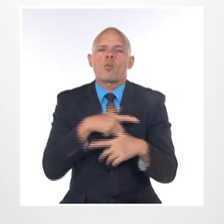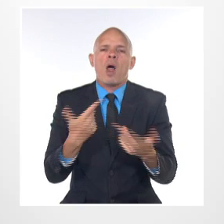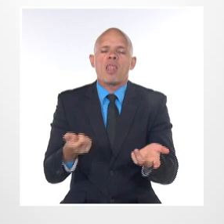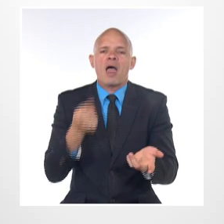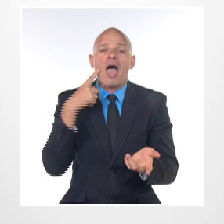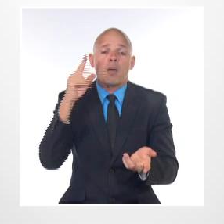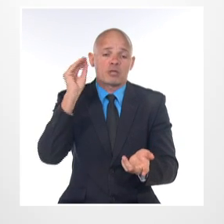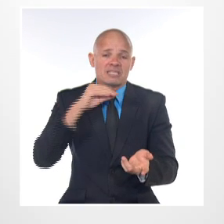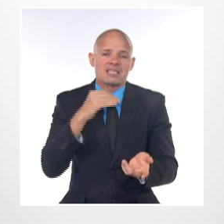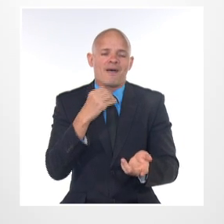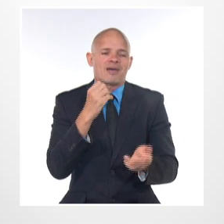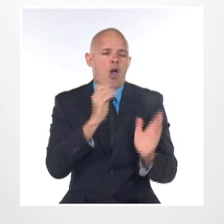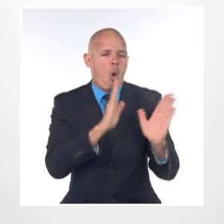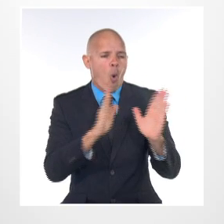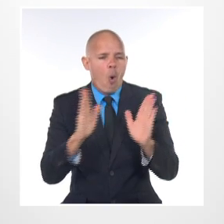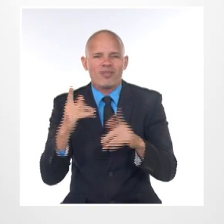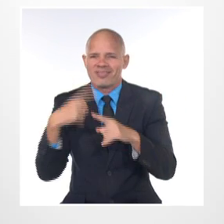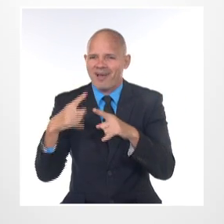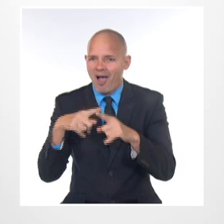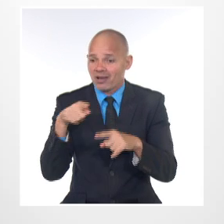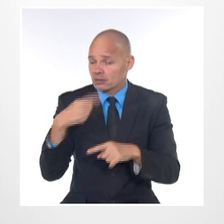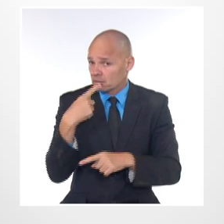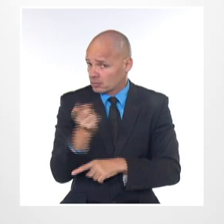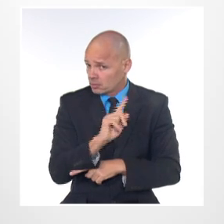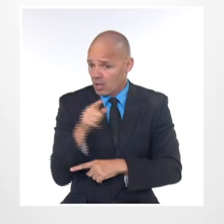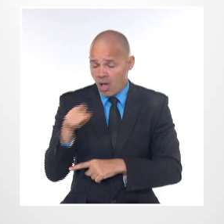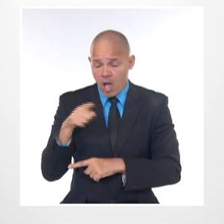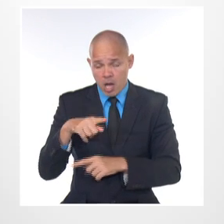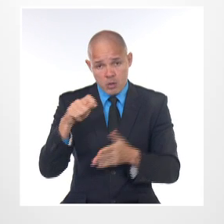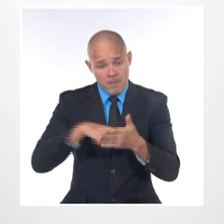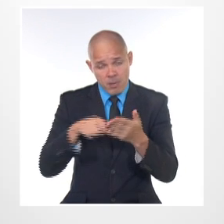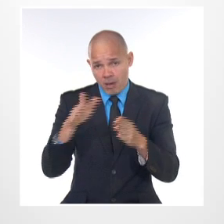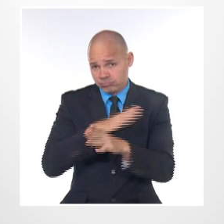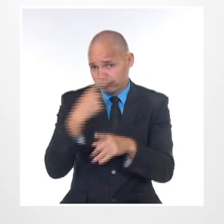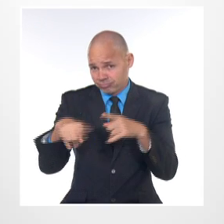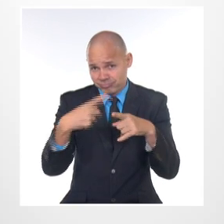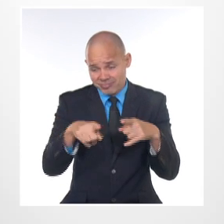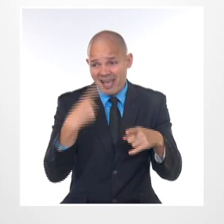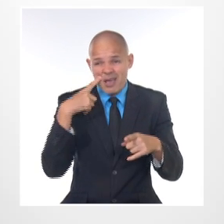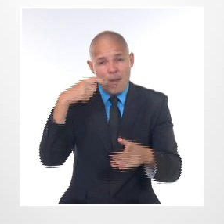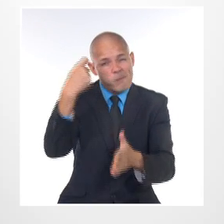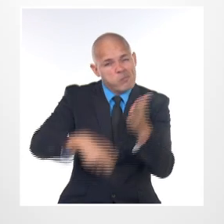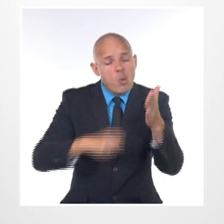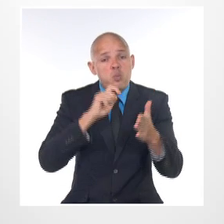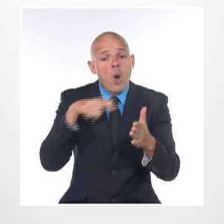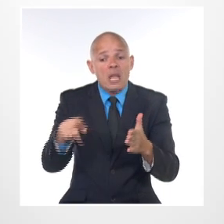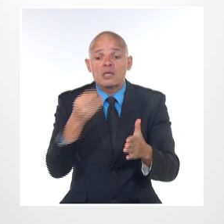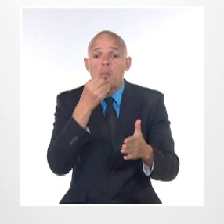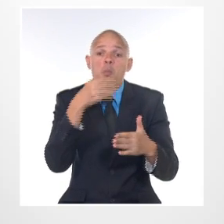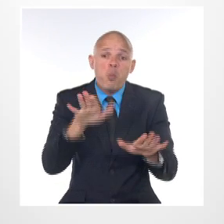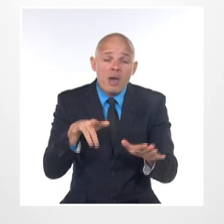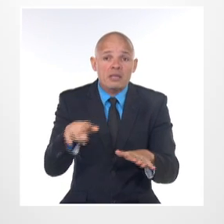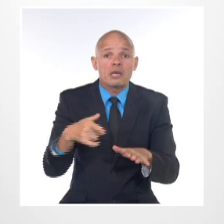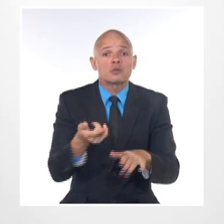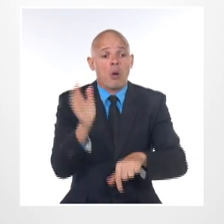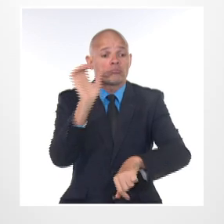a nuestro país. Aquí estamos hablando de privación de libertad de 10 a 30 años, privación perpetua o muerte si el delito se comete en situaciones excepcionales, desastre o afecta a la